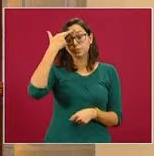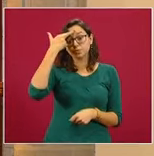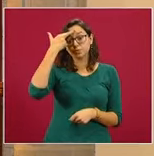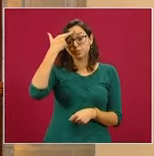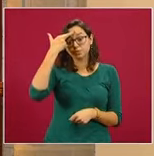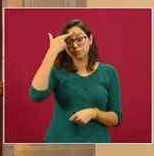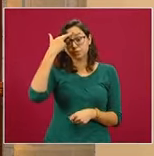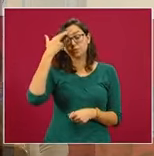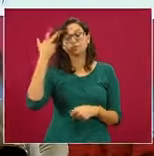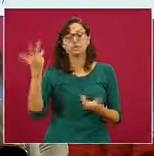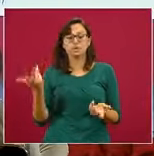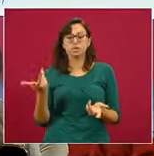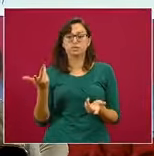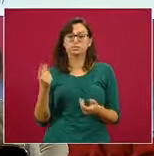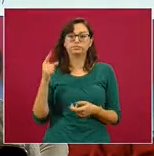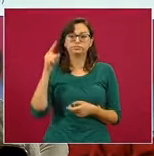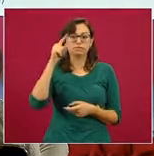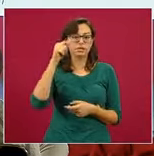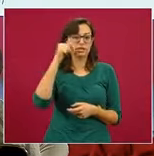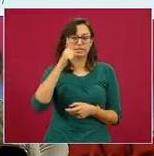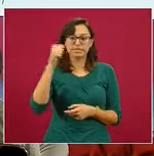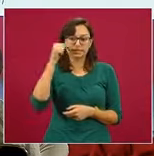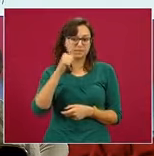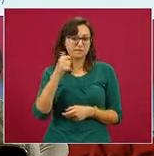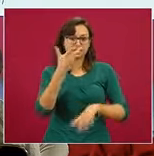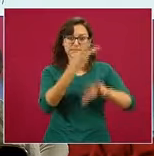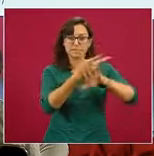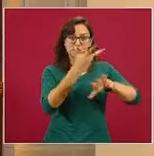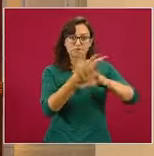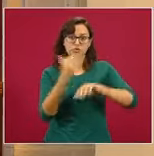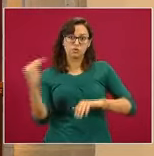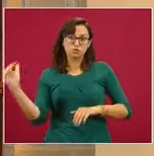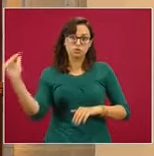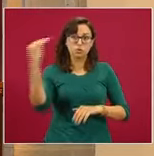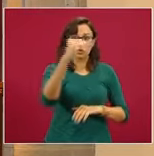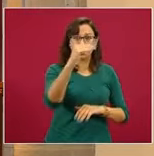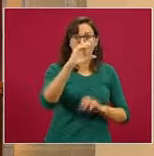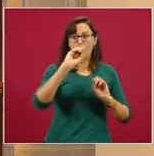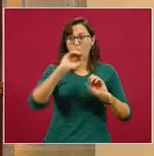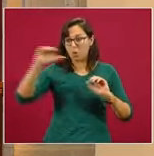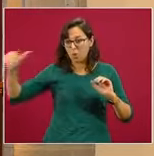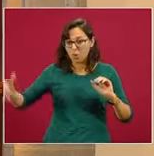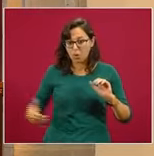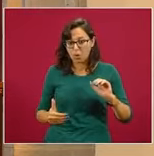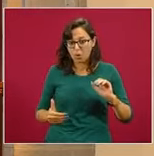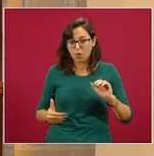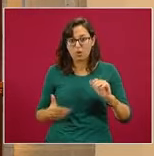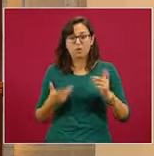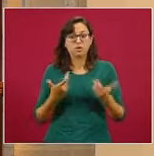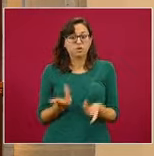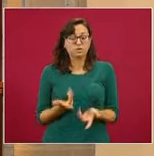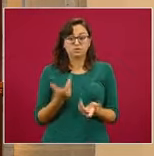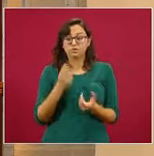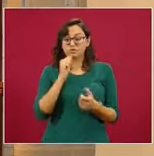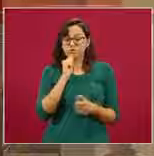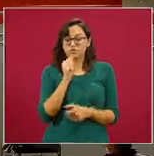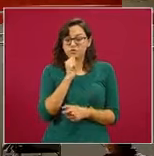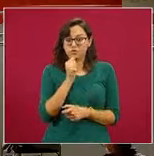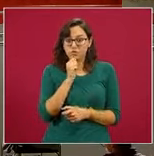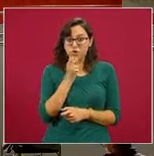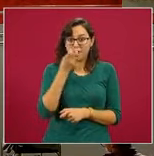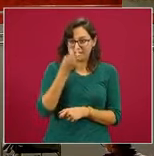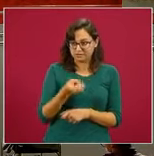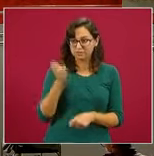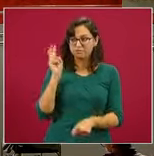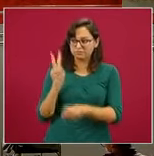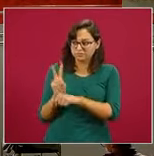Estados Unidos y vía Europa. No sabemos todavía si tenemos introducciones vía Sudamérica. Entonces, ese estudio